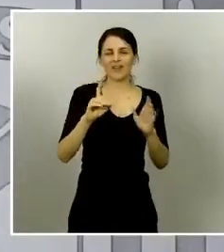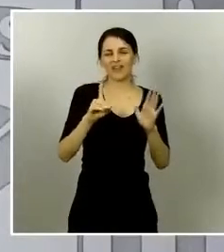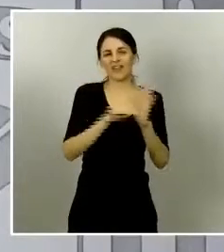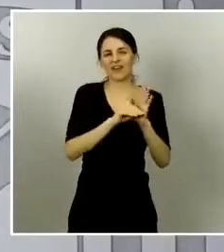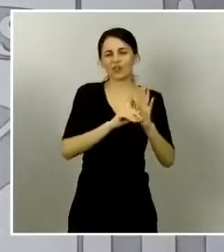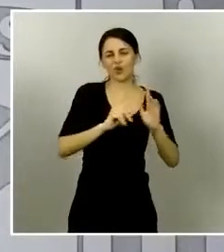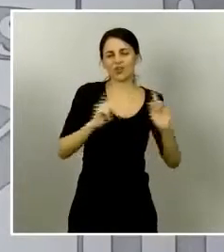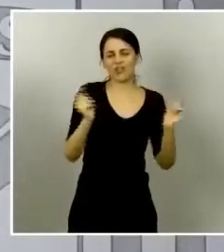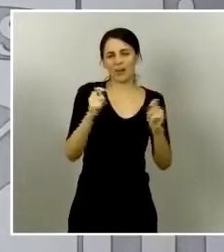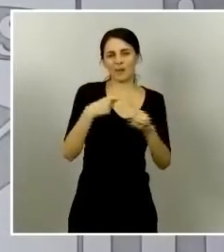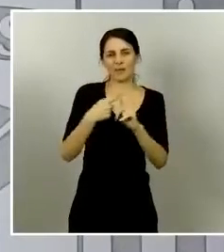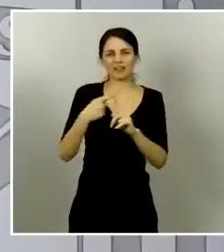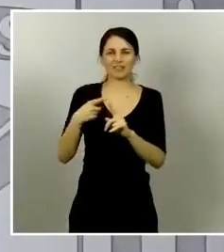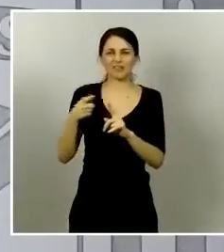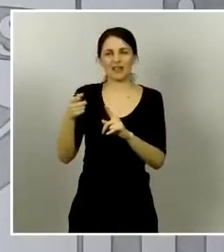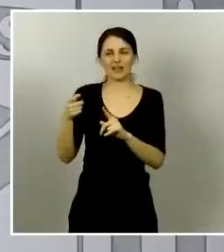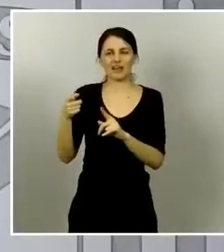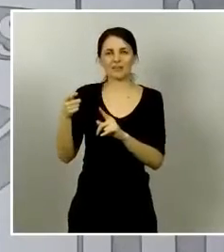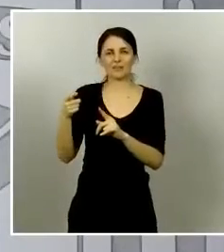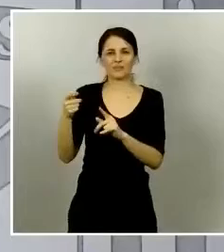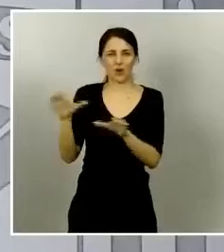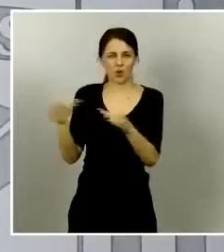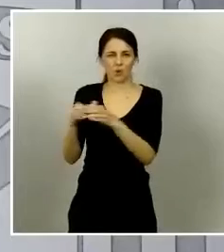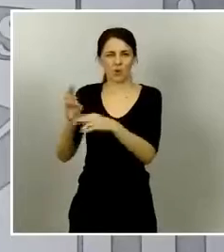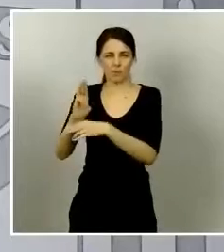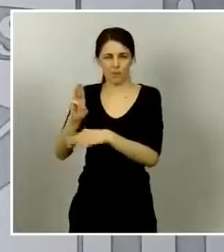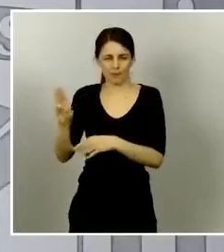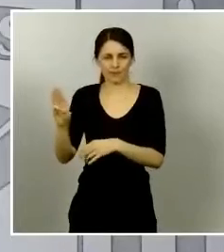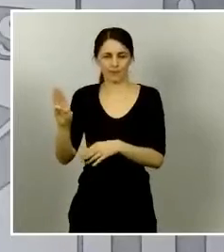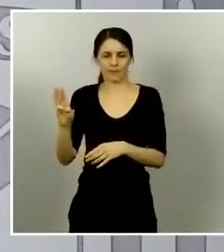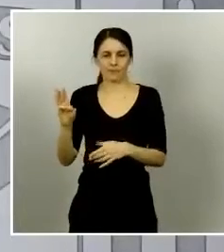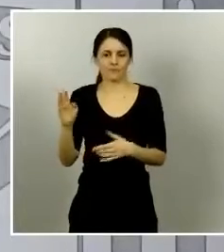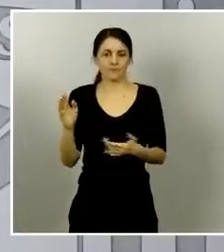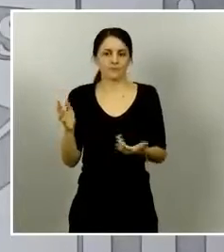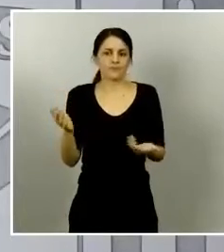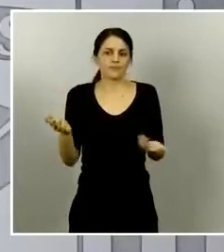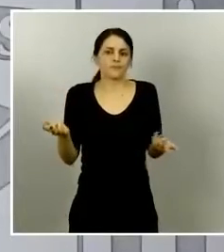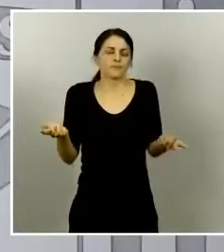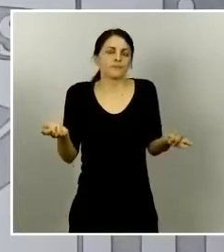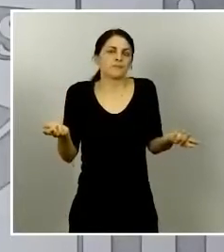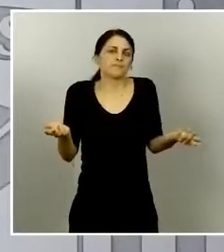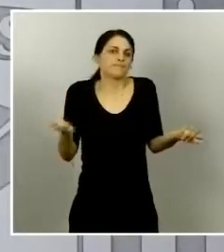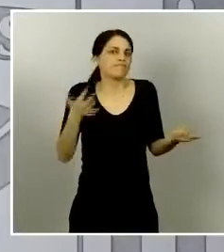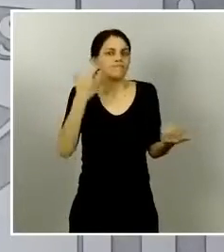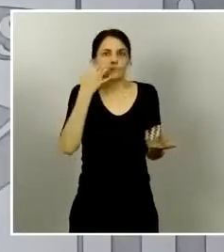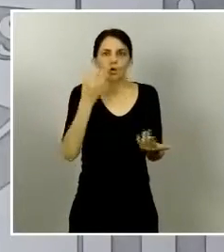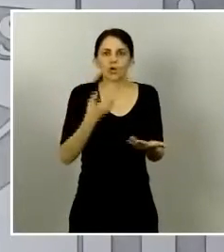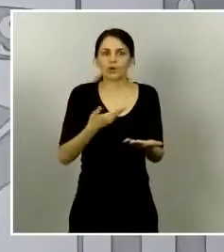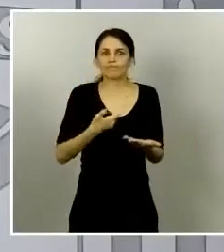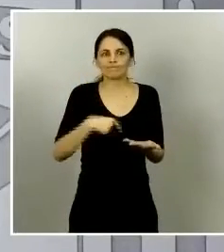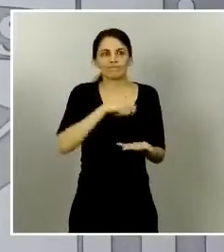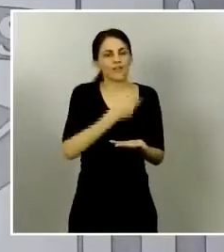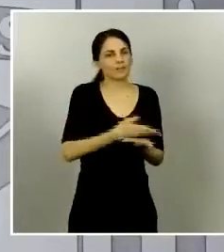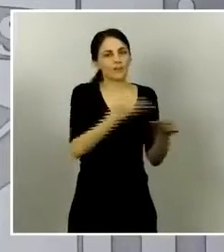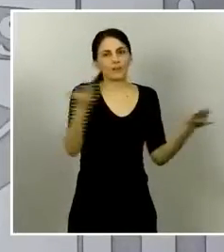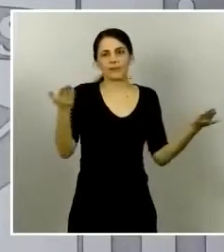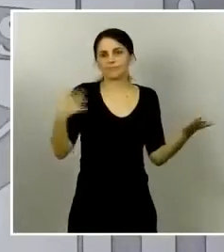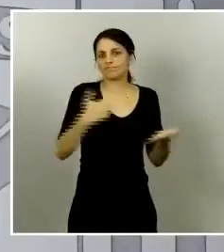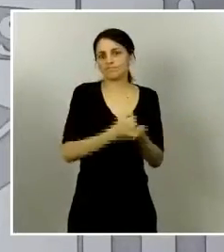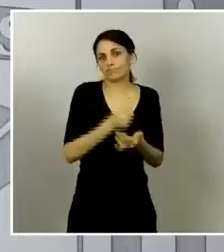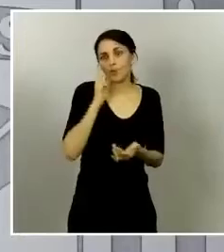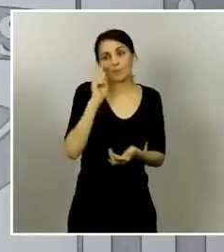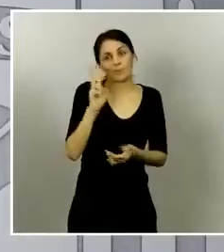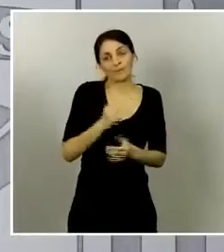cuestión relativa al decreto de alarma y la posición del Partido Popular respecto al decreto de alarma, yo es que creo que ha sido